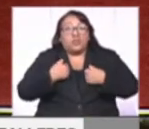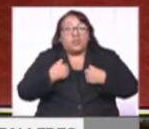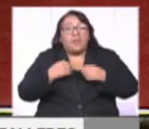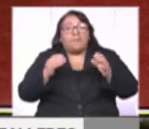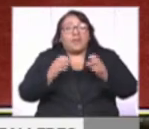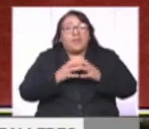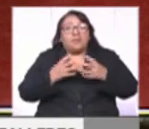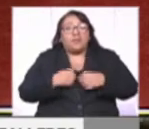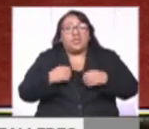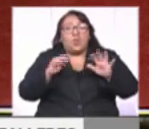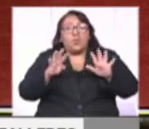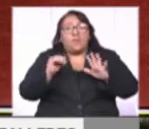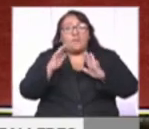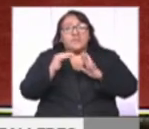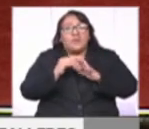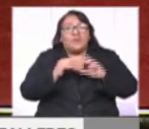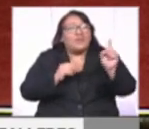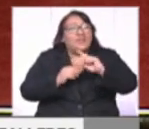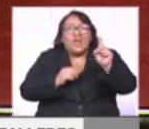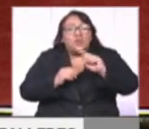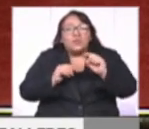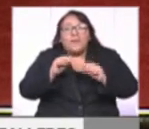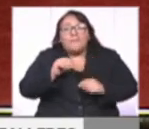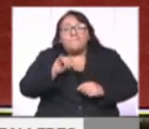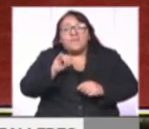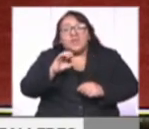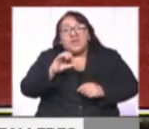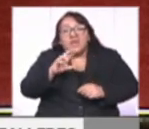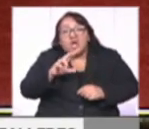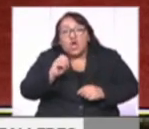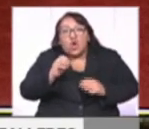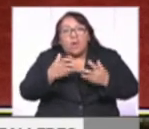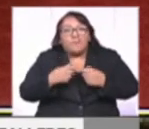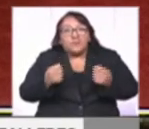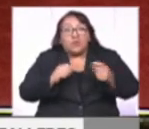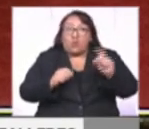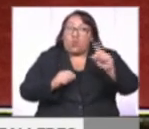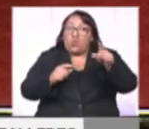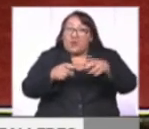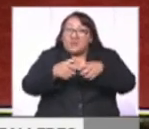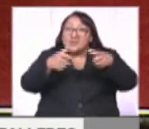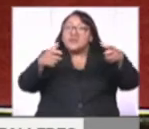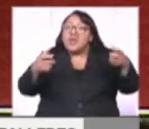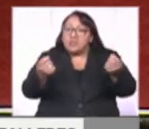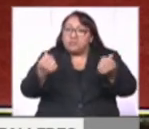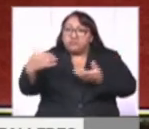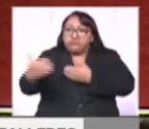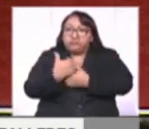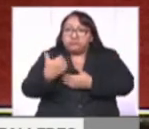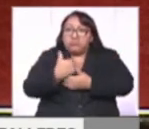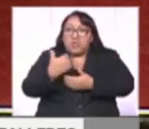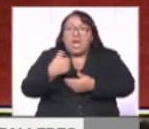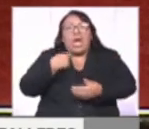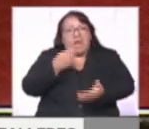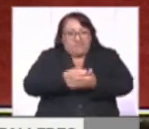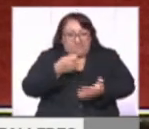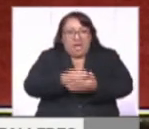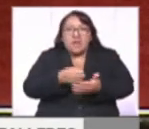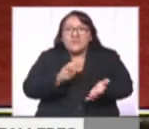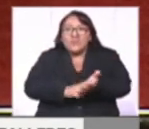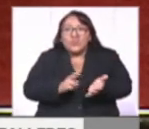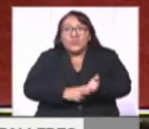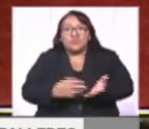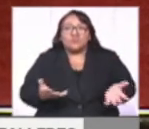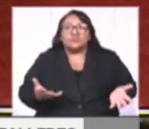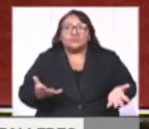millones, a ellos ya no es microempresario, ya tienen la responsabilidad de cumplir con los tributos.